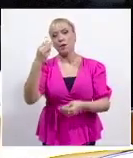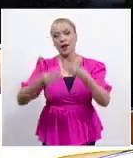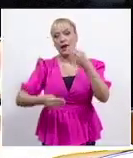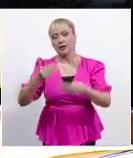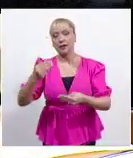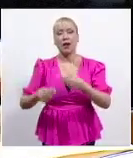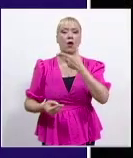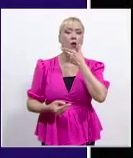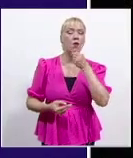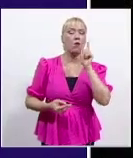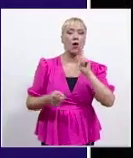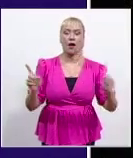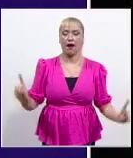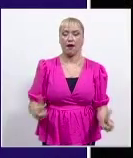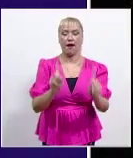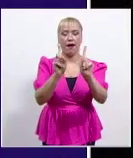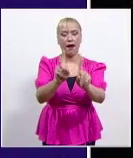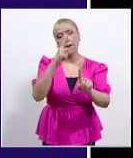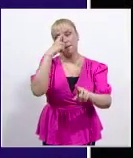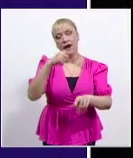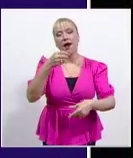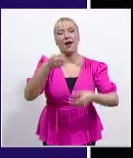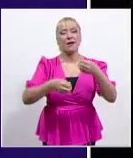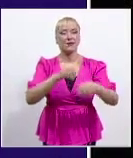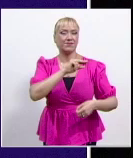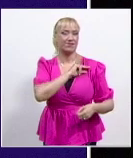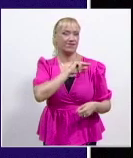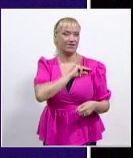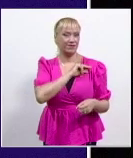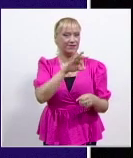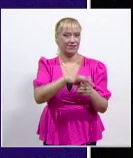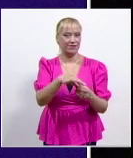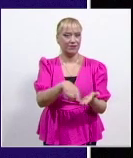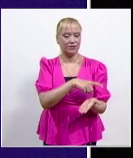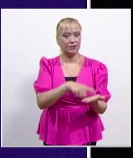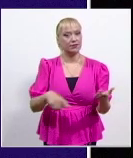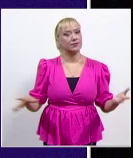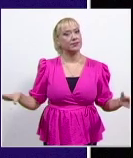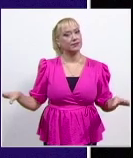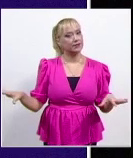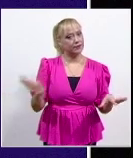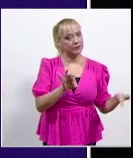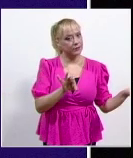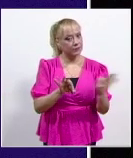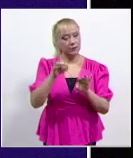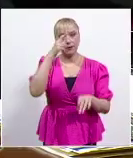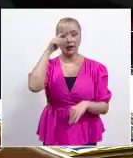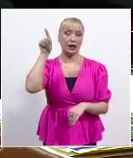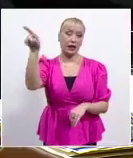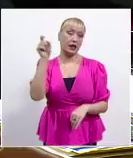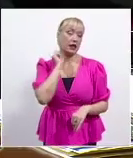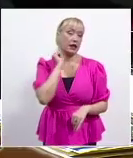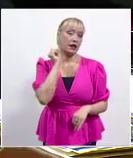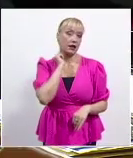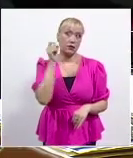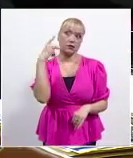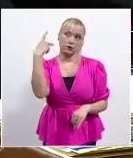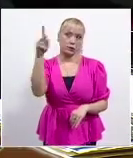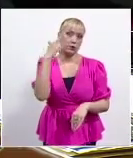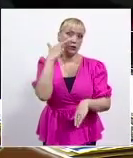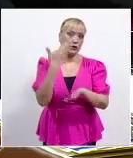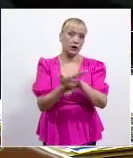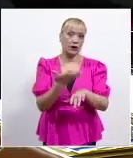de un magistrado de la Sala Superior del Tribunal Electoral. Ello con el fin de que el Senado de la República esté en aptitud de realizar